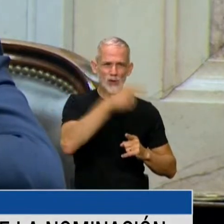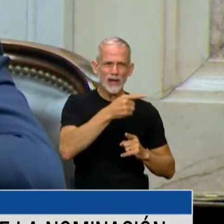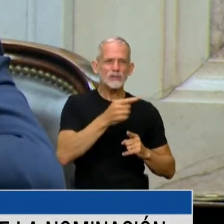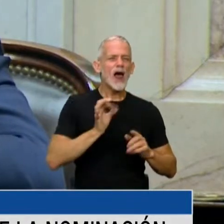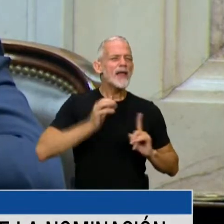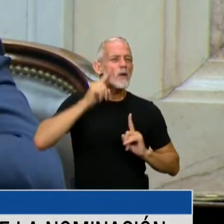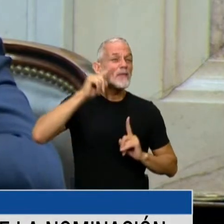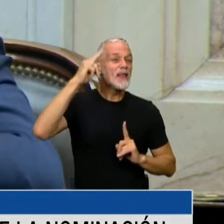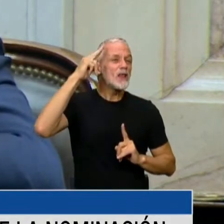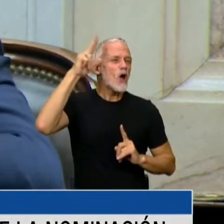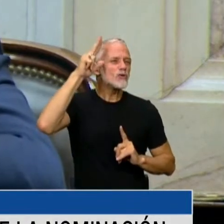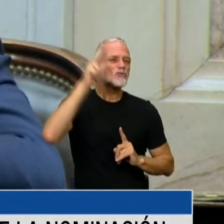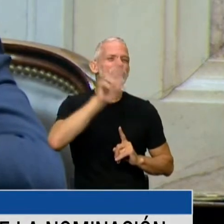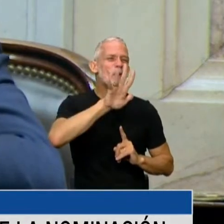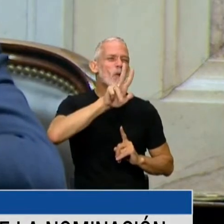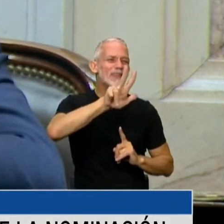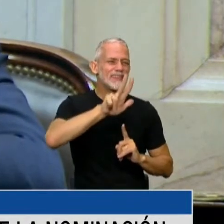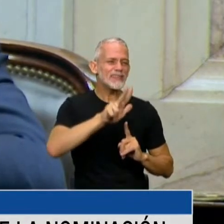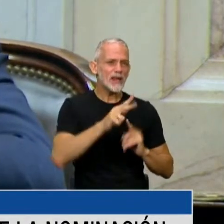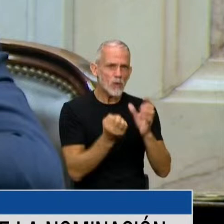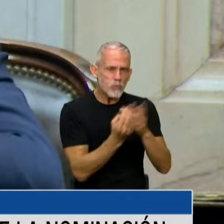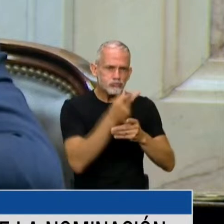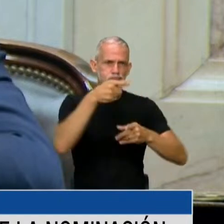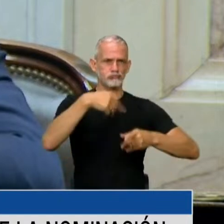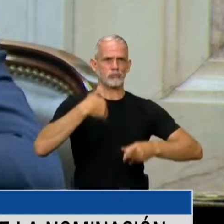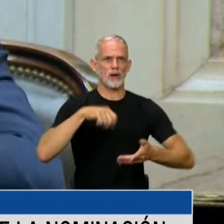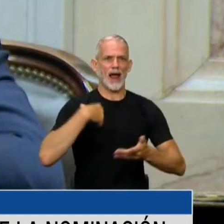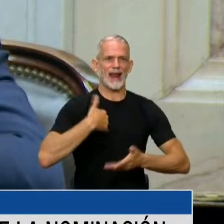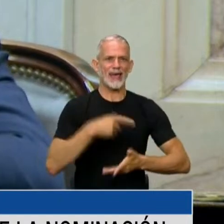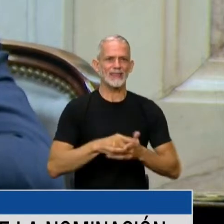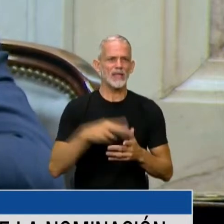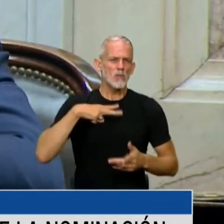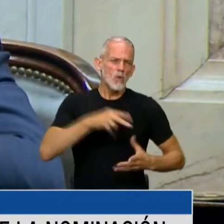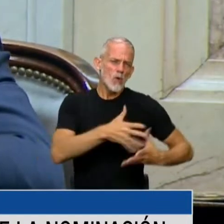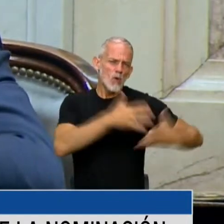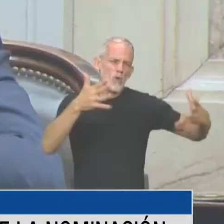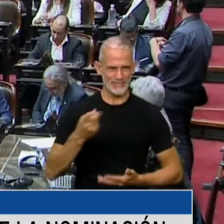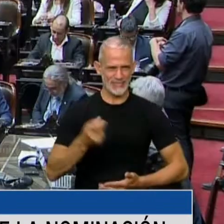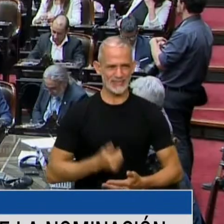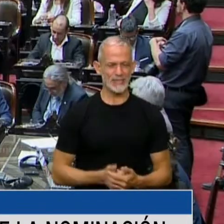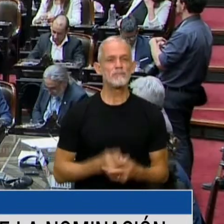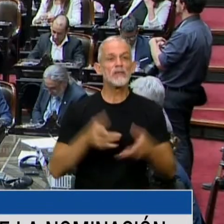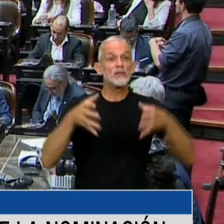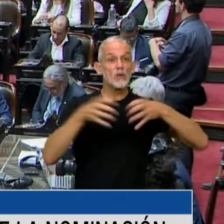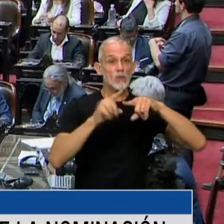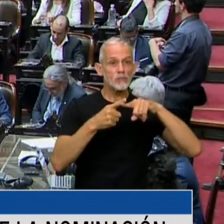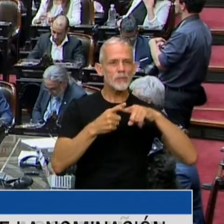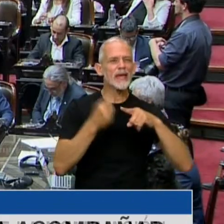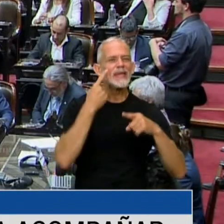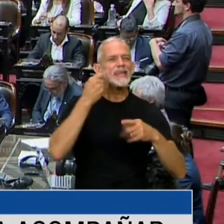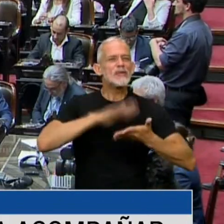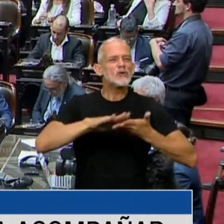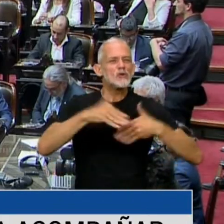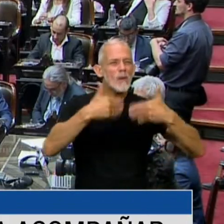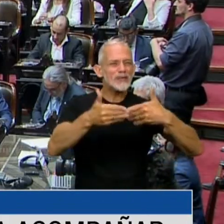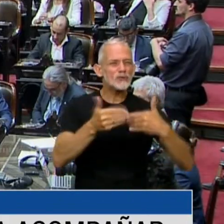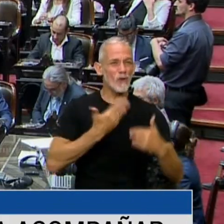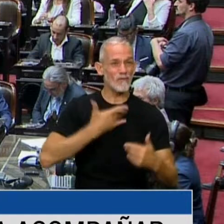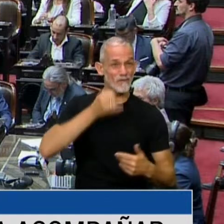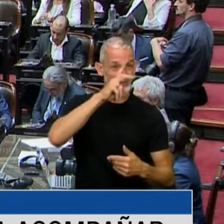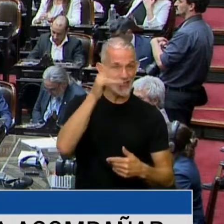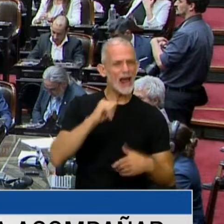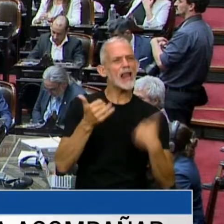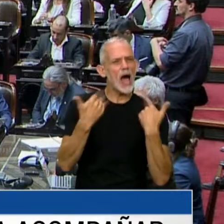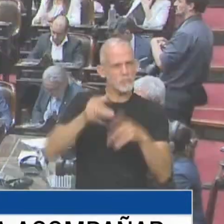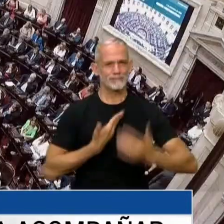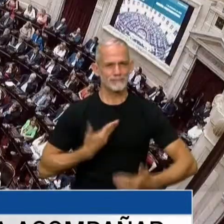de 1853 que hicieron este país de los más ricos del mundo en aquel momento. Desde el bloque Innovación Federal vamos a acompañar la